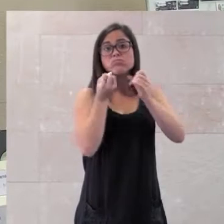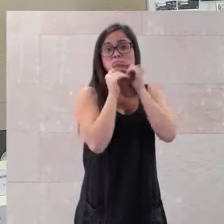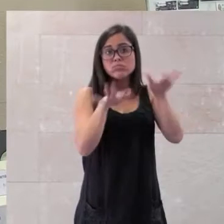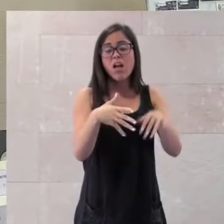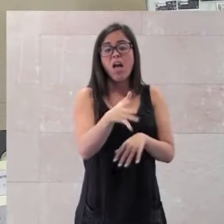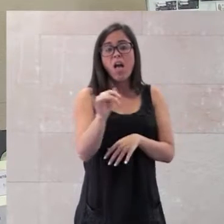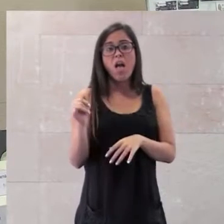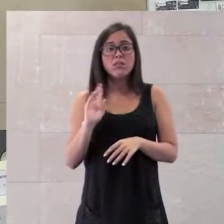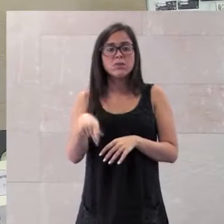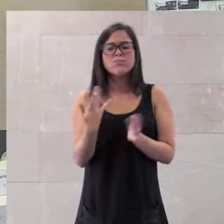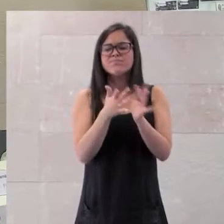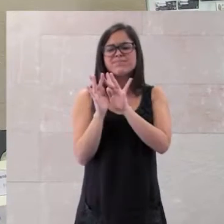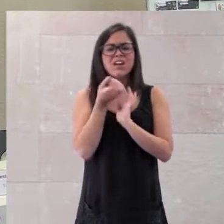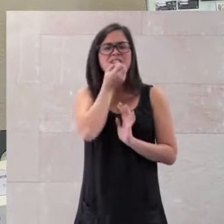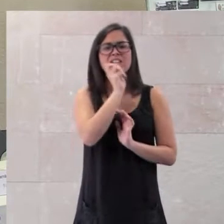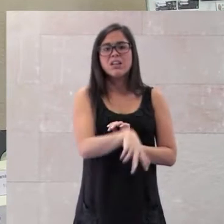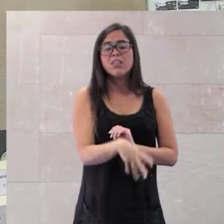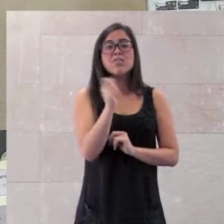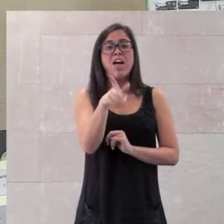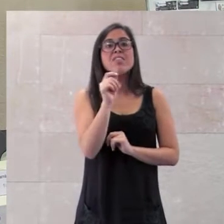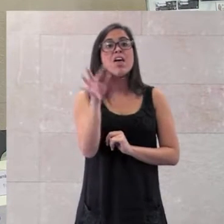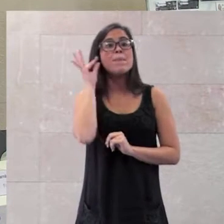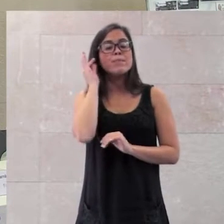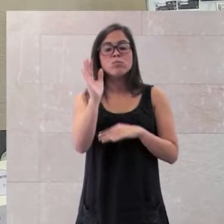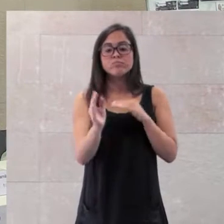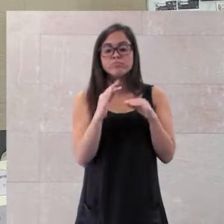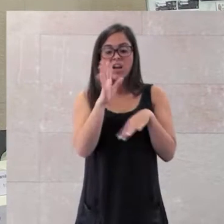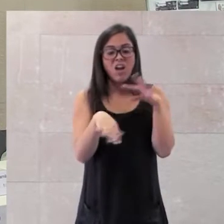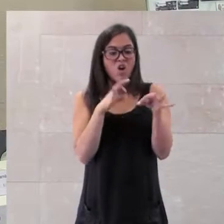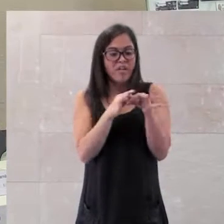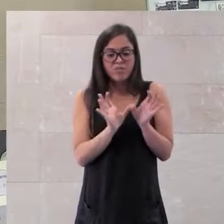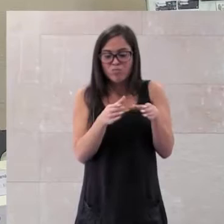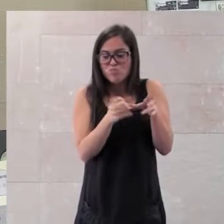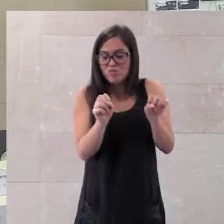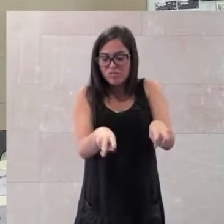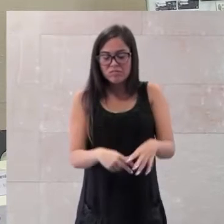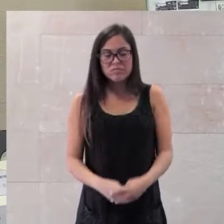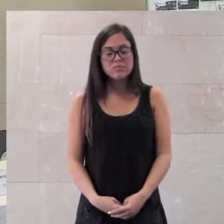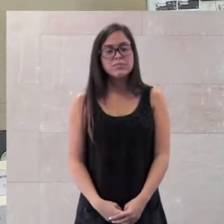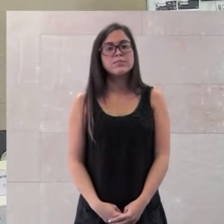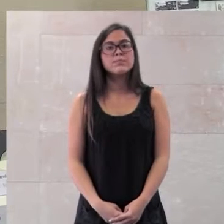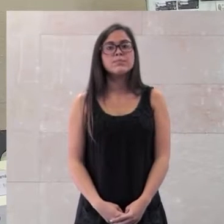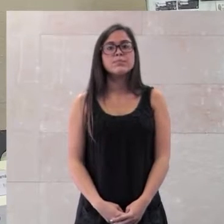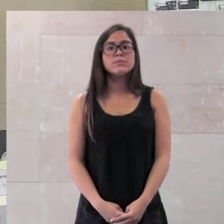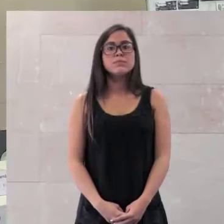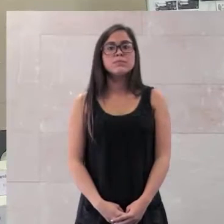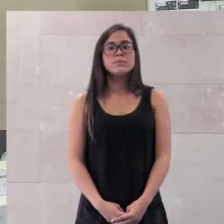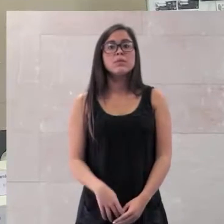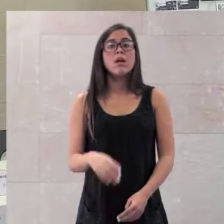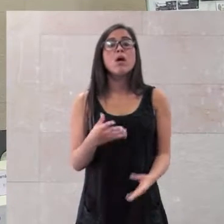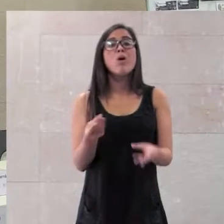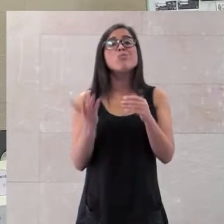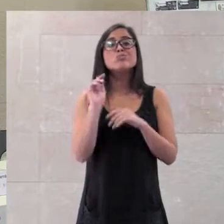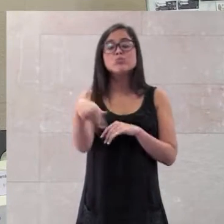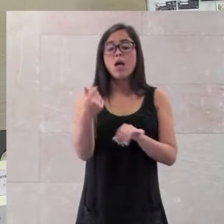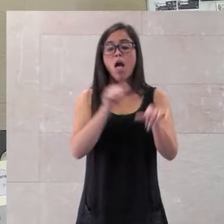¿Quiénes se interrelacionan? Pues muchas son mujeres que no están organizadas en ningún grupo, muchas. Muchas también son